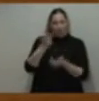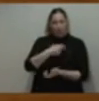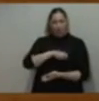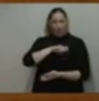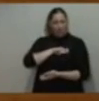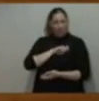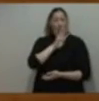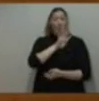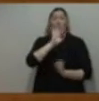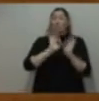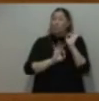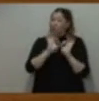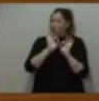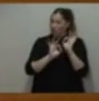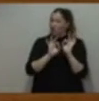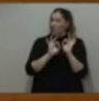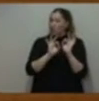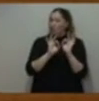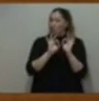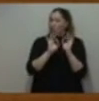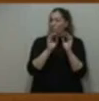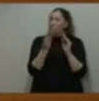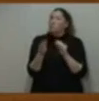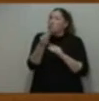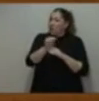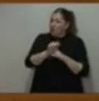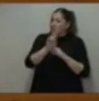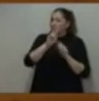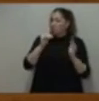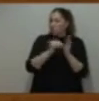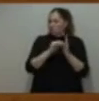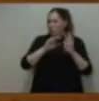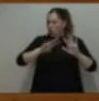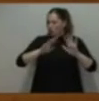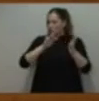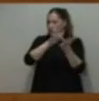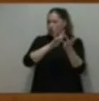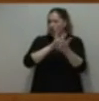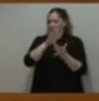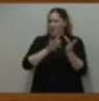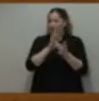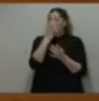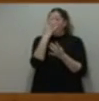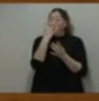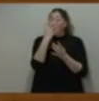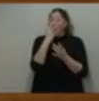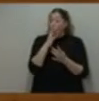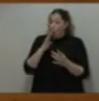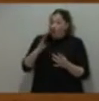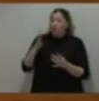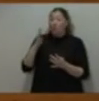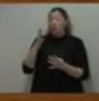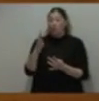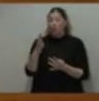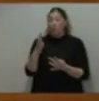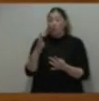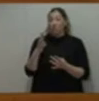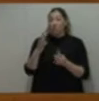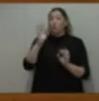un 4% más que en 2008, al comienzo de la crisis. En tan solo 4 años, en 2012, ya se había incrementado